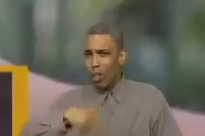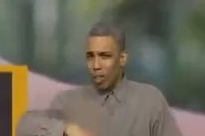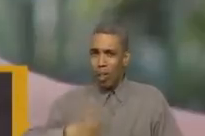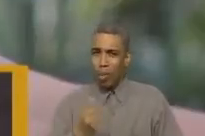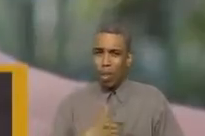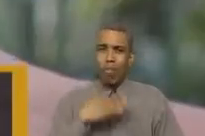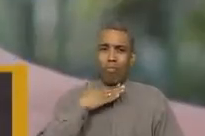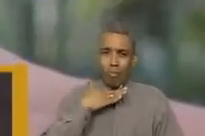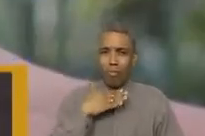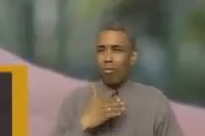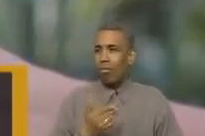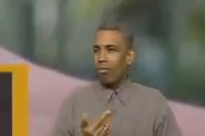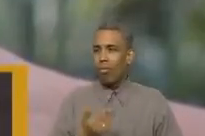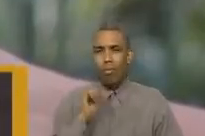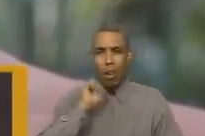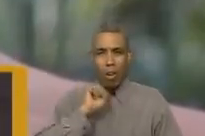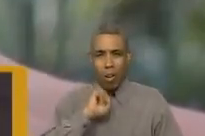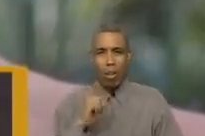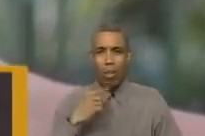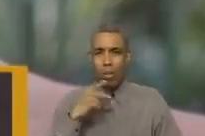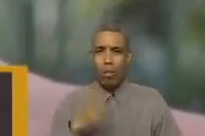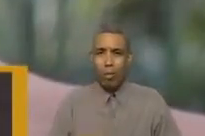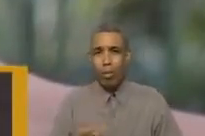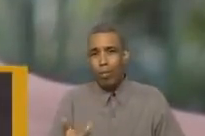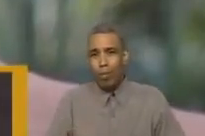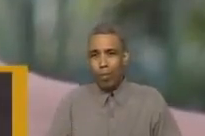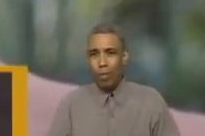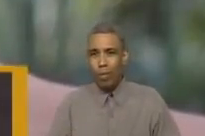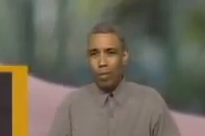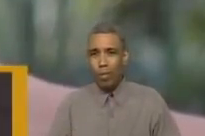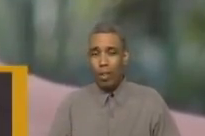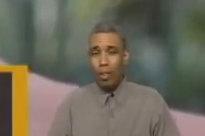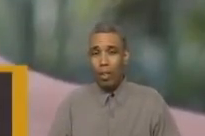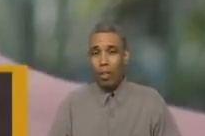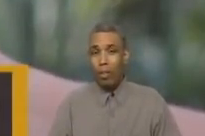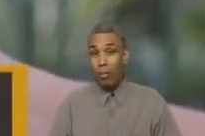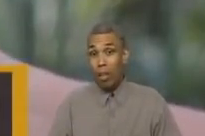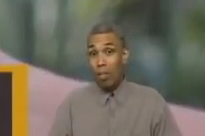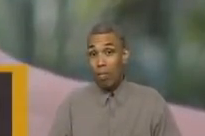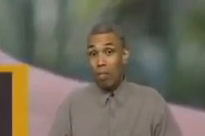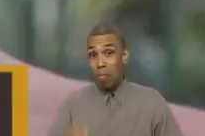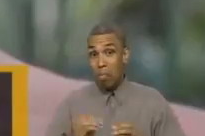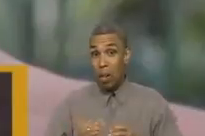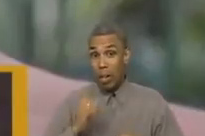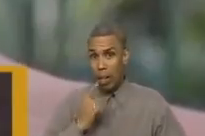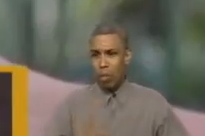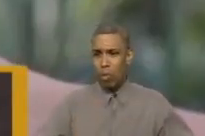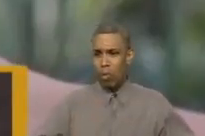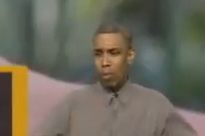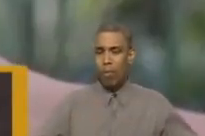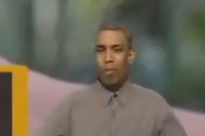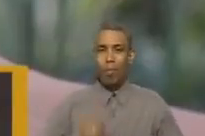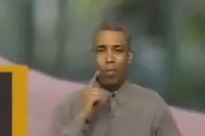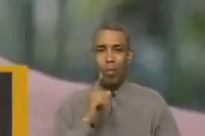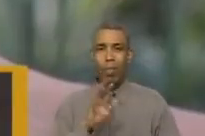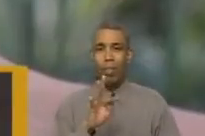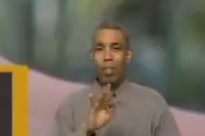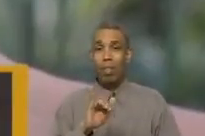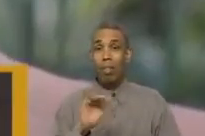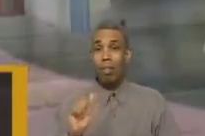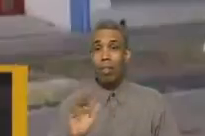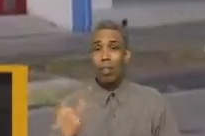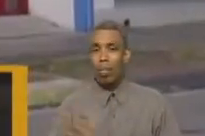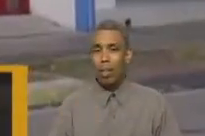las arcas municipales. Pues habrá menos impuestos, ya no cancelarán más impuestos estos almacenes y otros servicios como